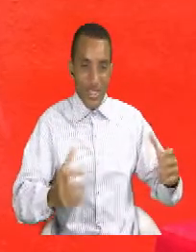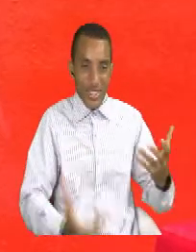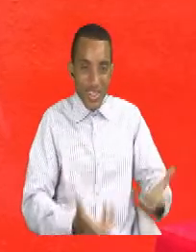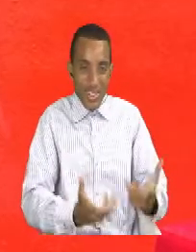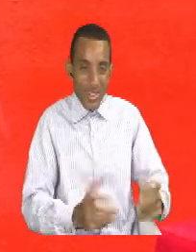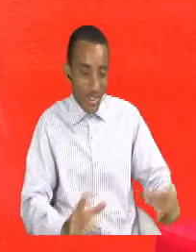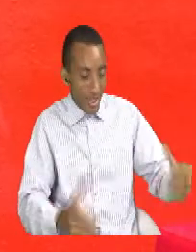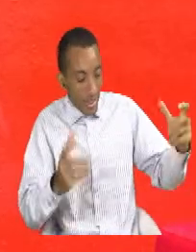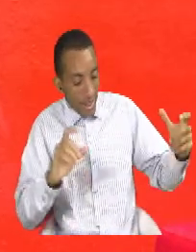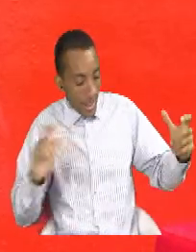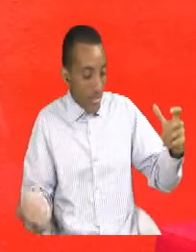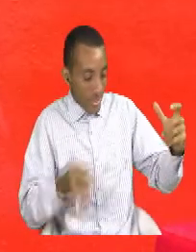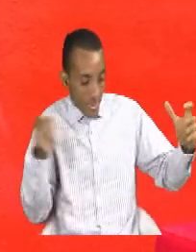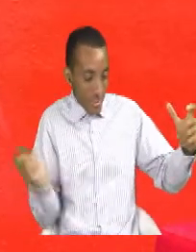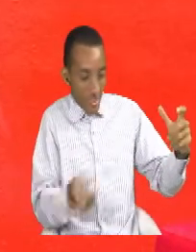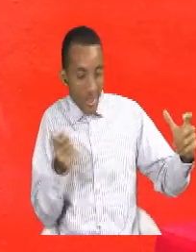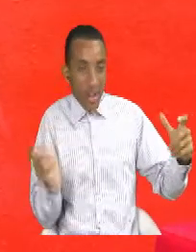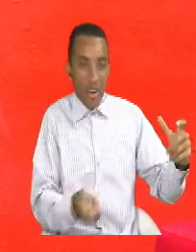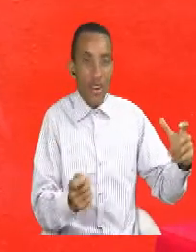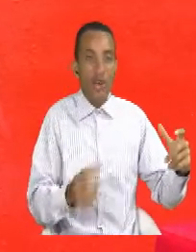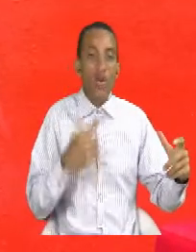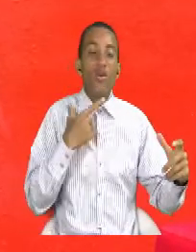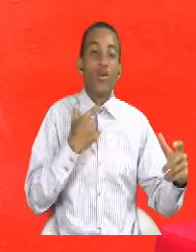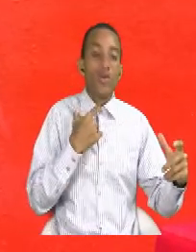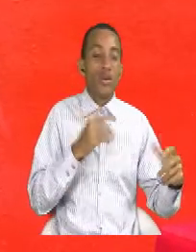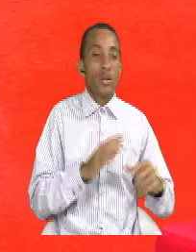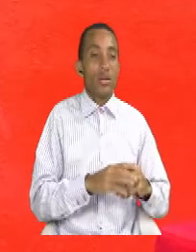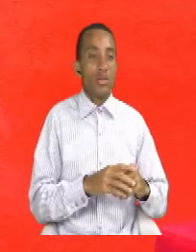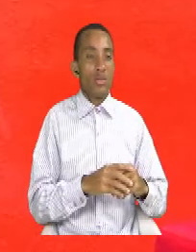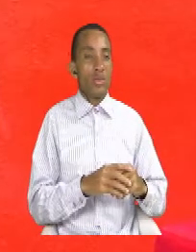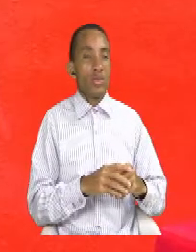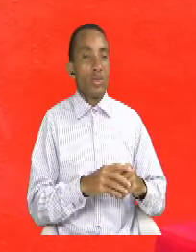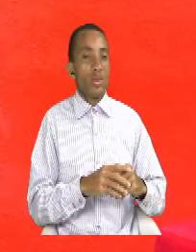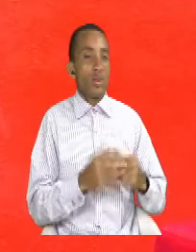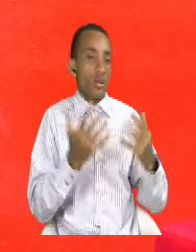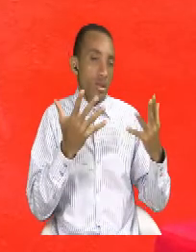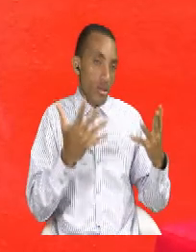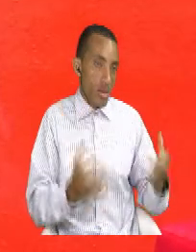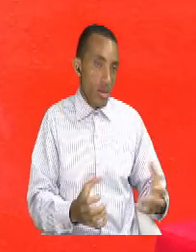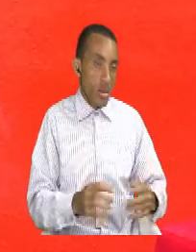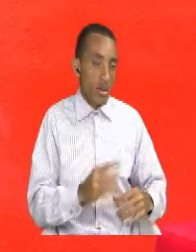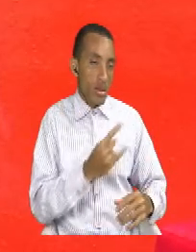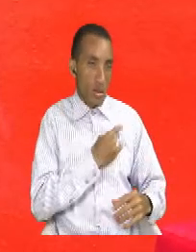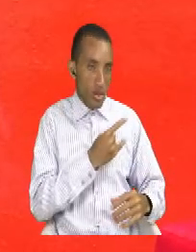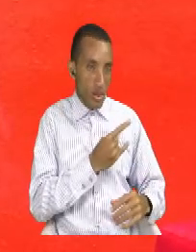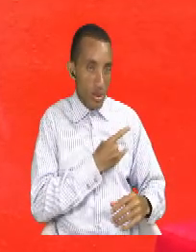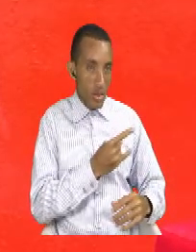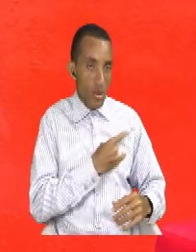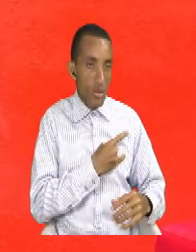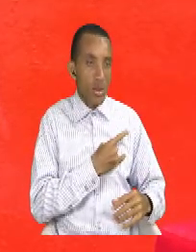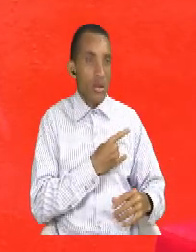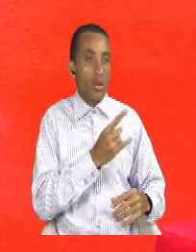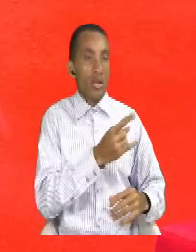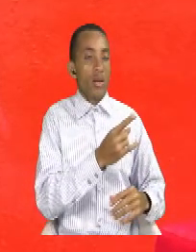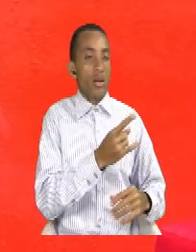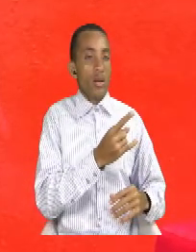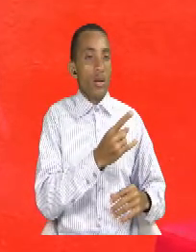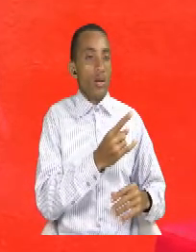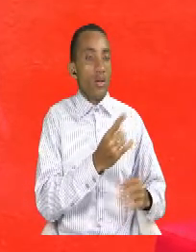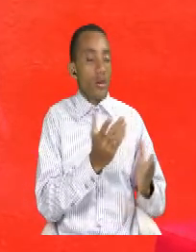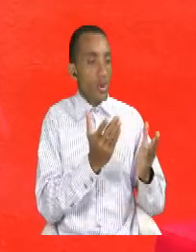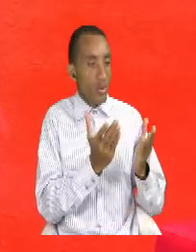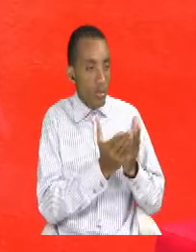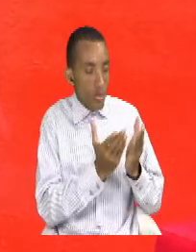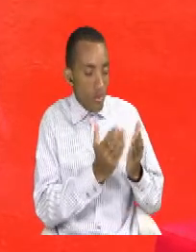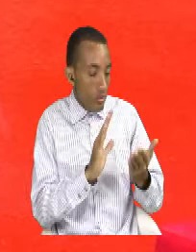música. Intenté hacer la carrera de músico en la Universidad Javeriana en Bogotá. Llegué hasta el quinto